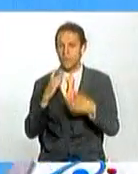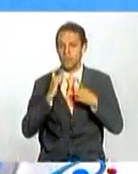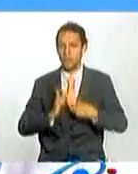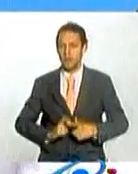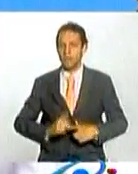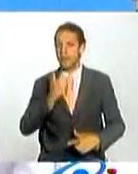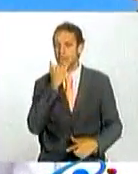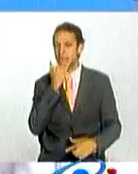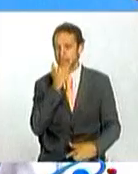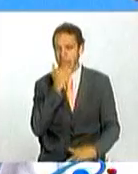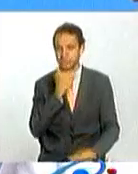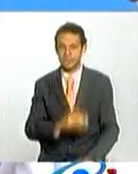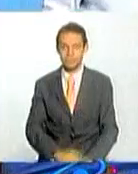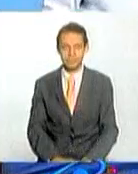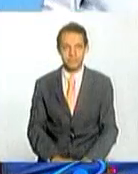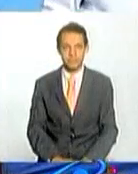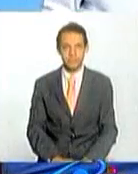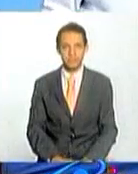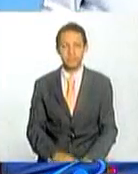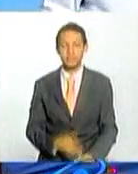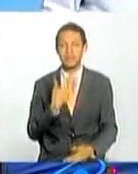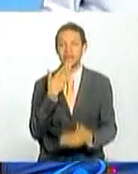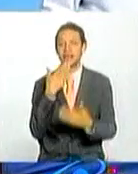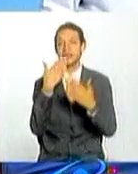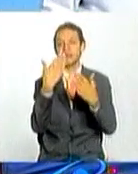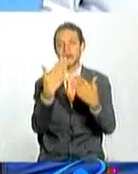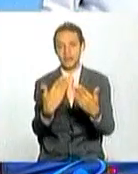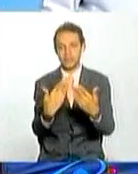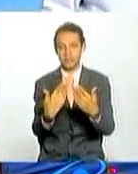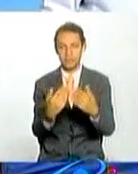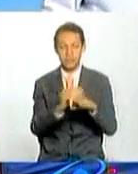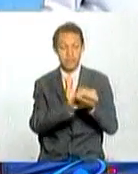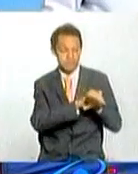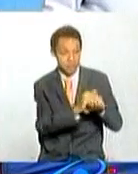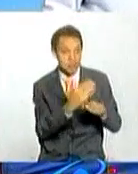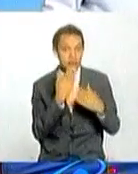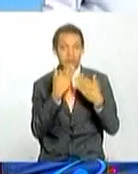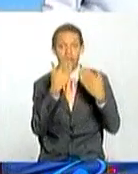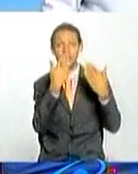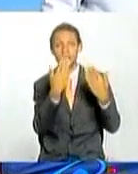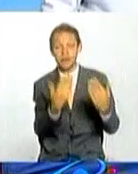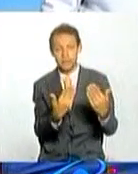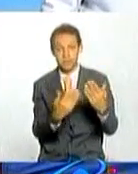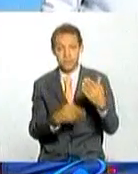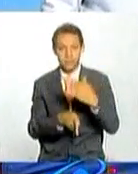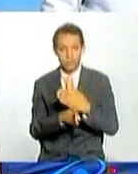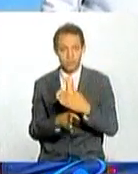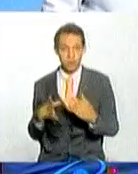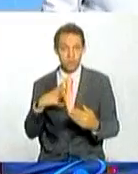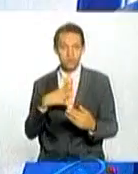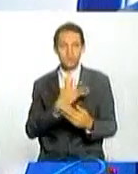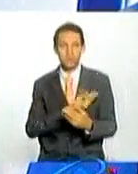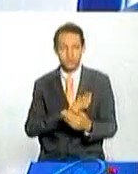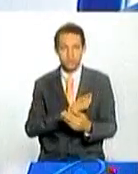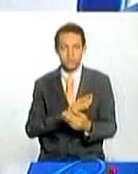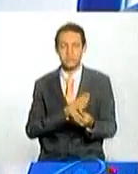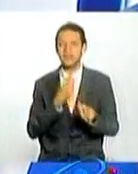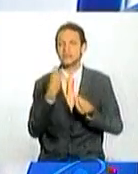cuerpo. Bueno, doctor Enrique, muchísimas gracias por la invitación. Nosotros